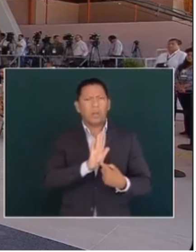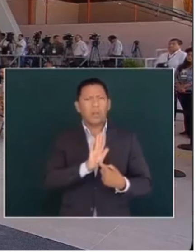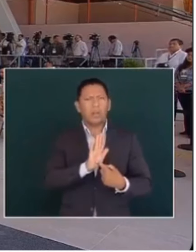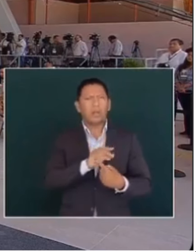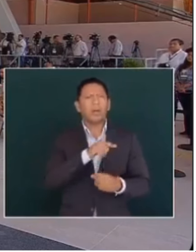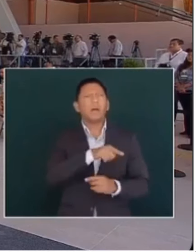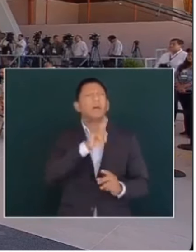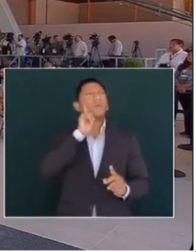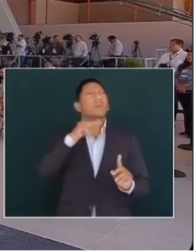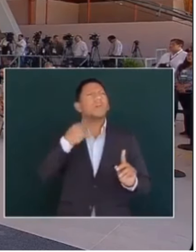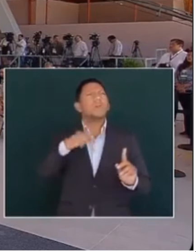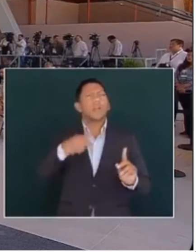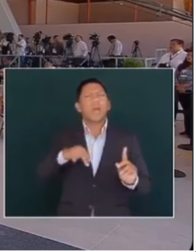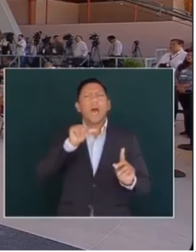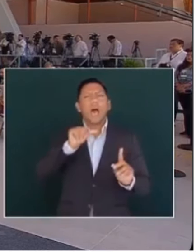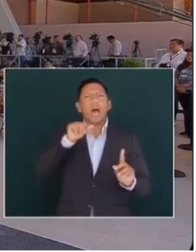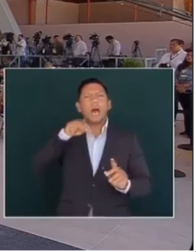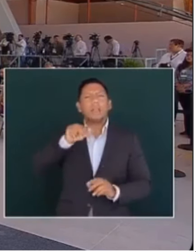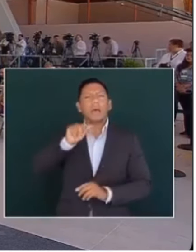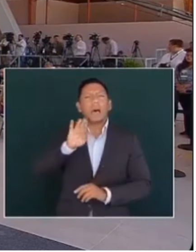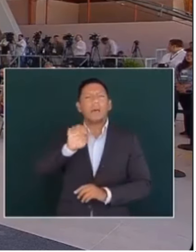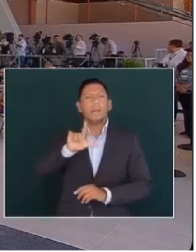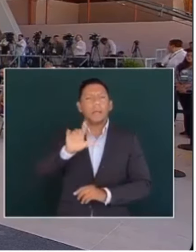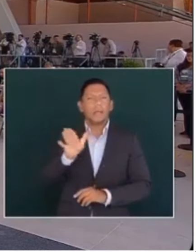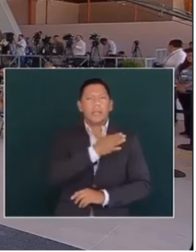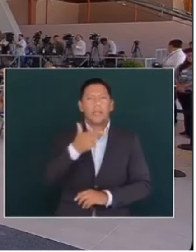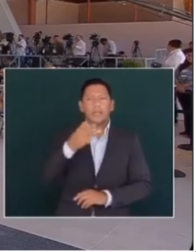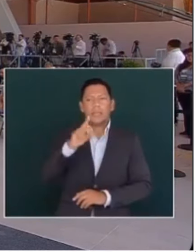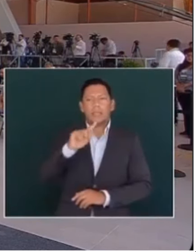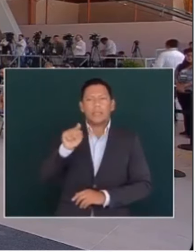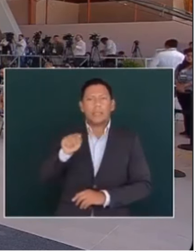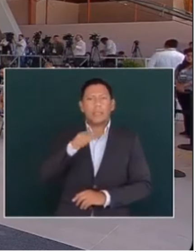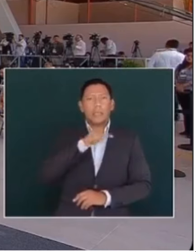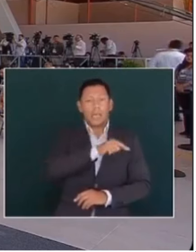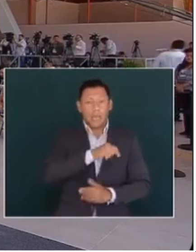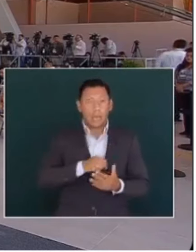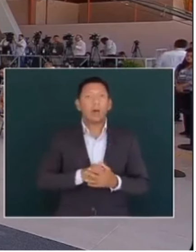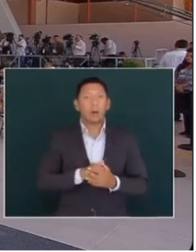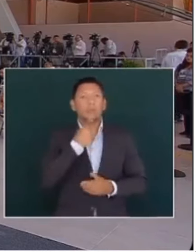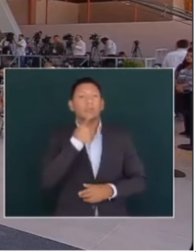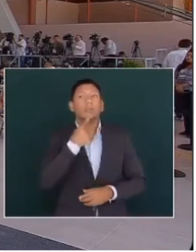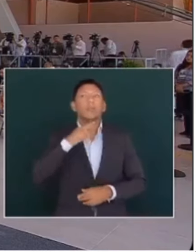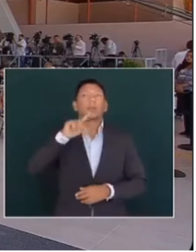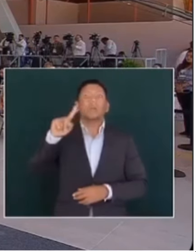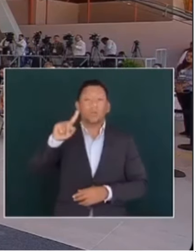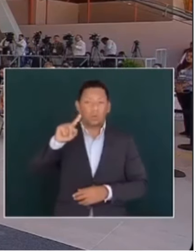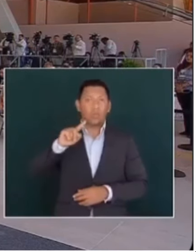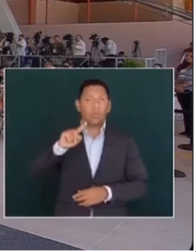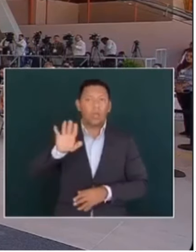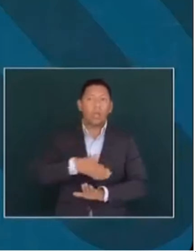periodista Anabel Hernández, que hace denuncias contra el narco, incluso en contra de nosotros,